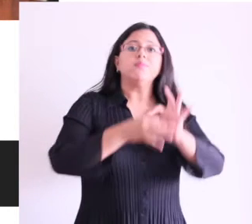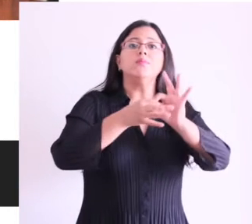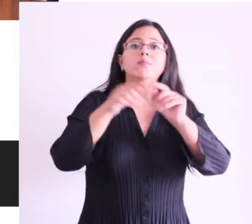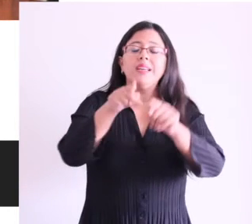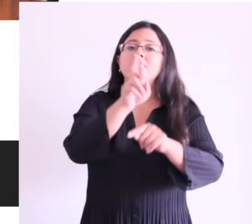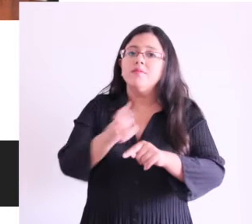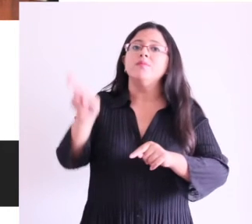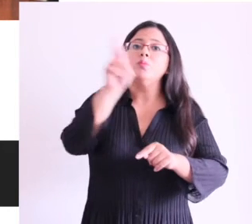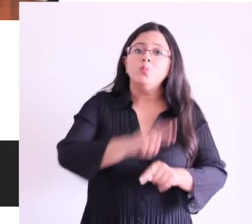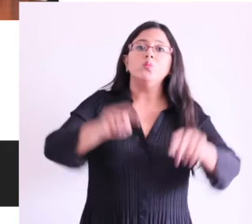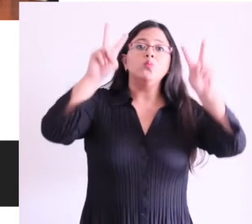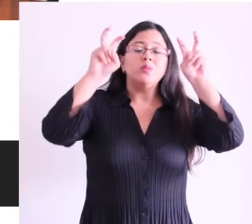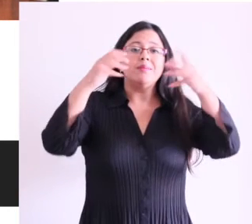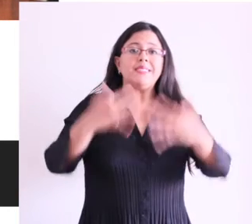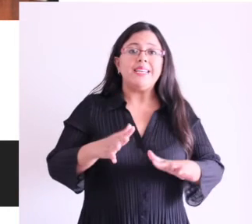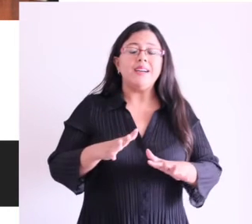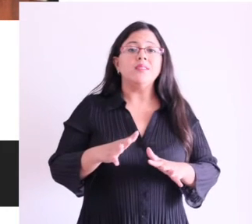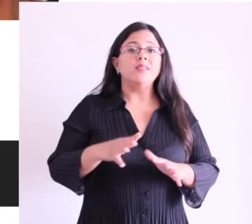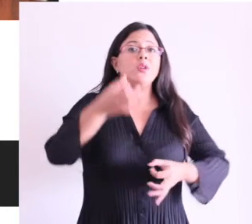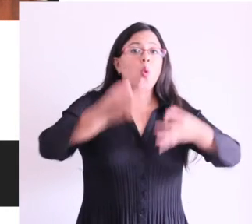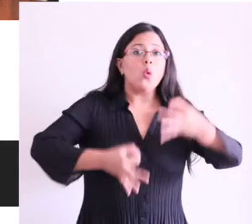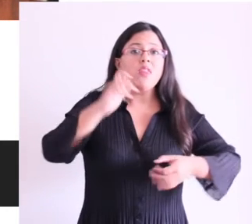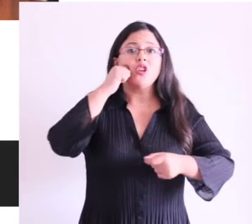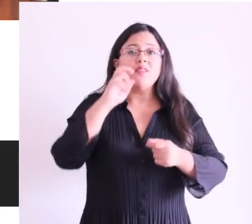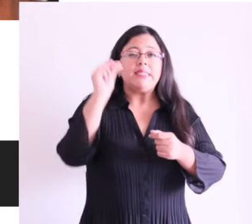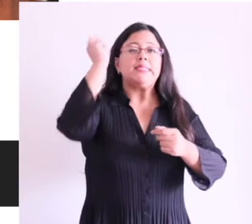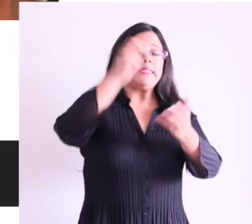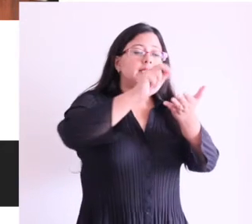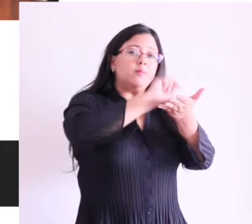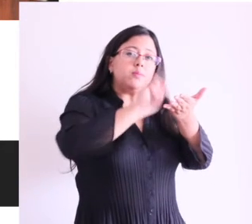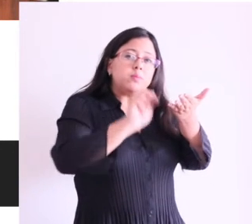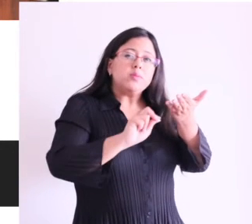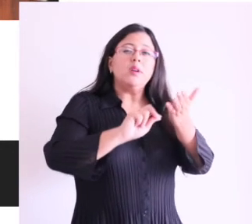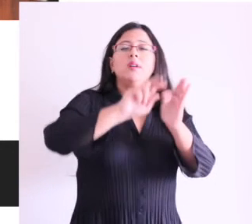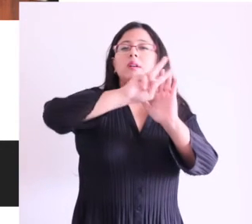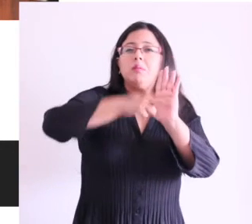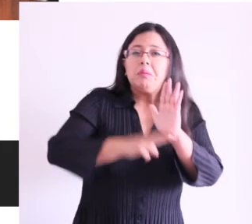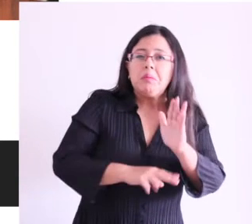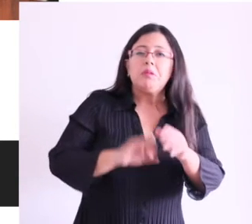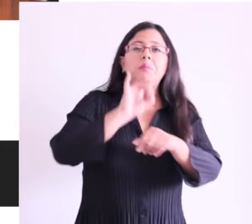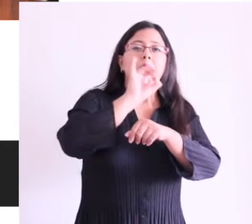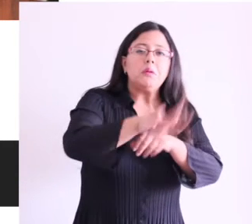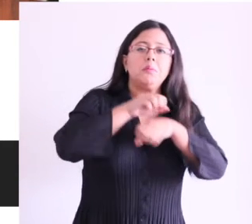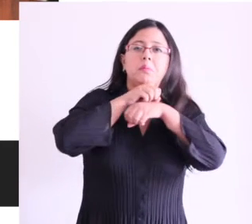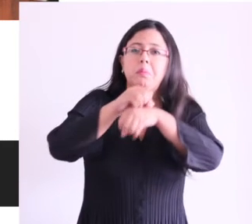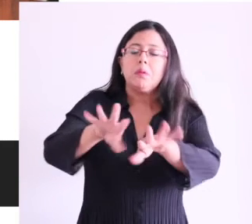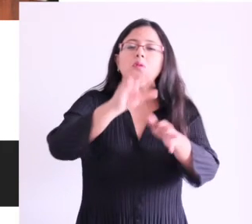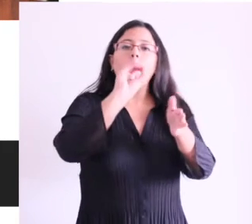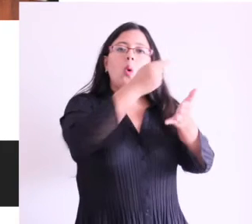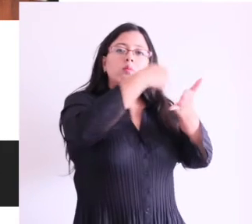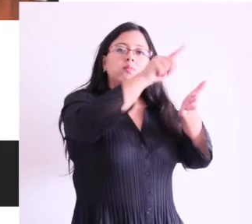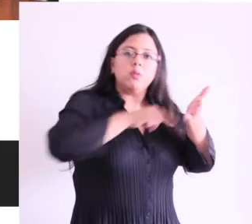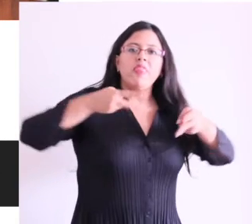a recalcar que los efectos jurídicos pueden ser la creación, la modificación, la transferencia, la transmisión o extinción